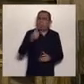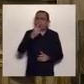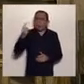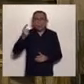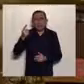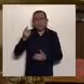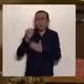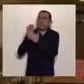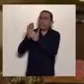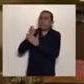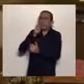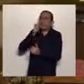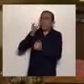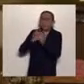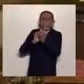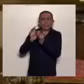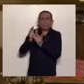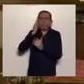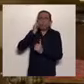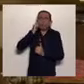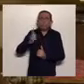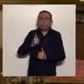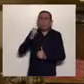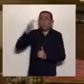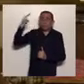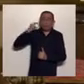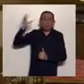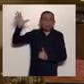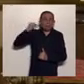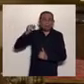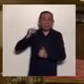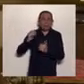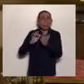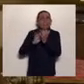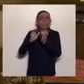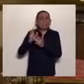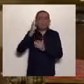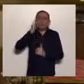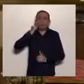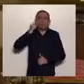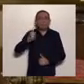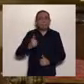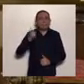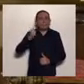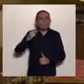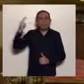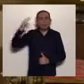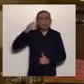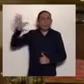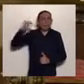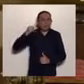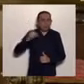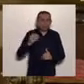A cada intención respondemos, Jesús, buen pastor, escúchanos. Jesús, buen pastor,